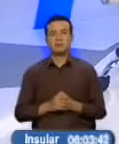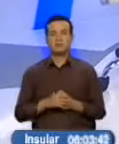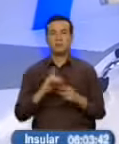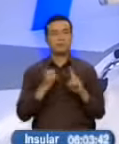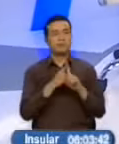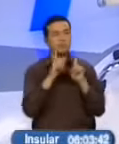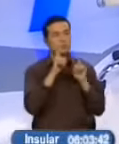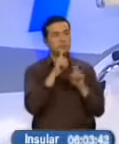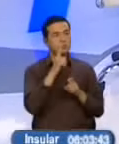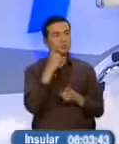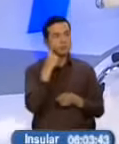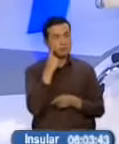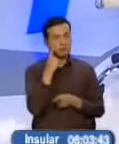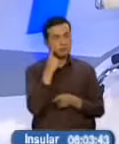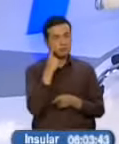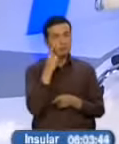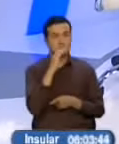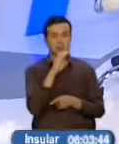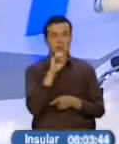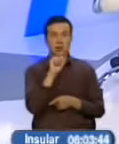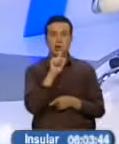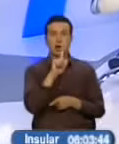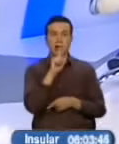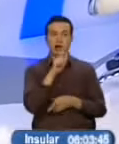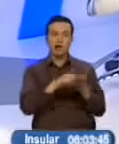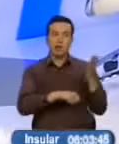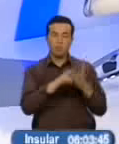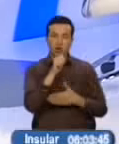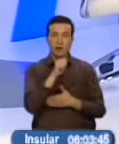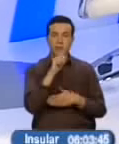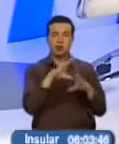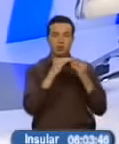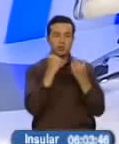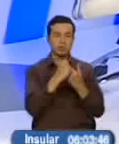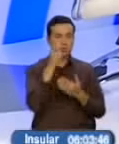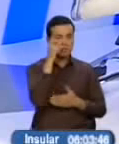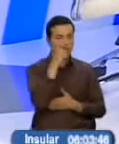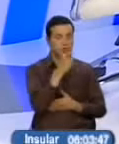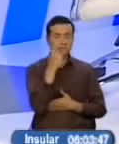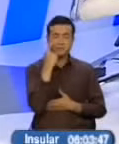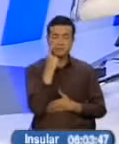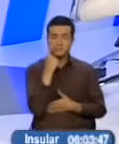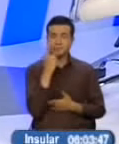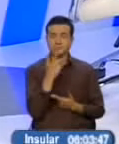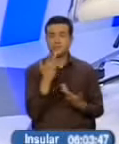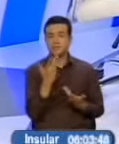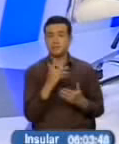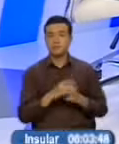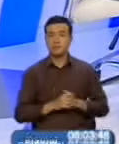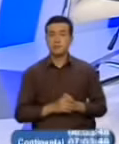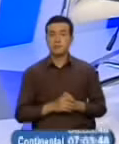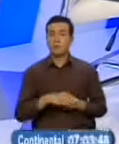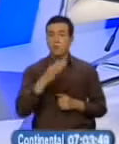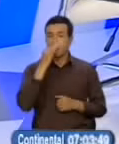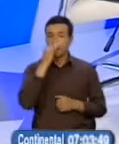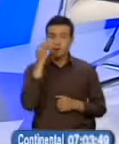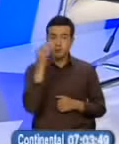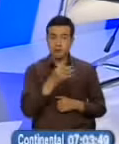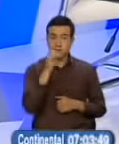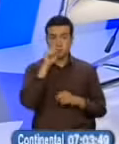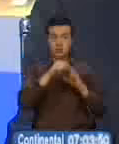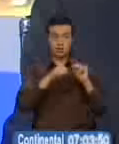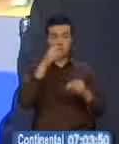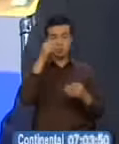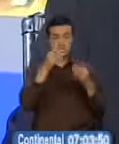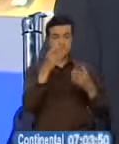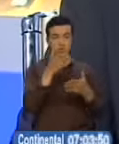la causal para la cual el CAL da paso para la Comisión de Fiscalización para que determine si es viable o no un